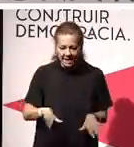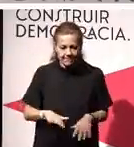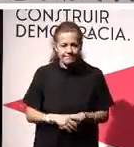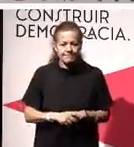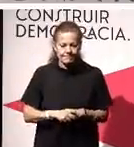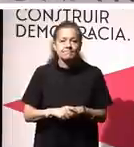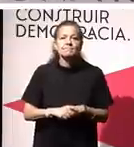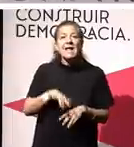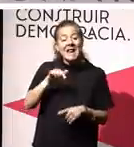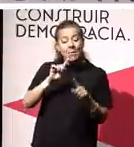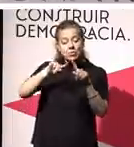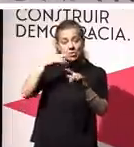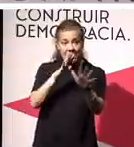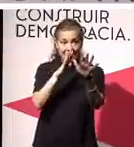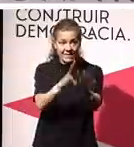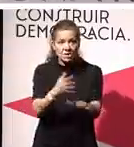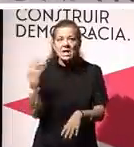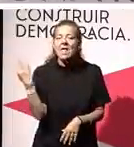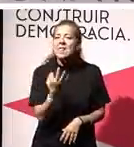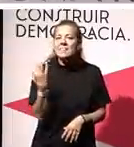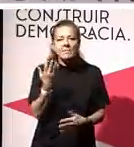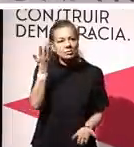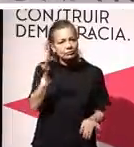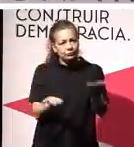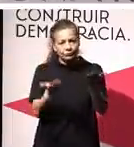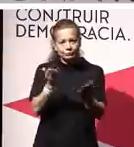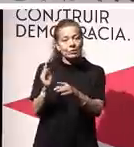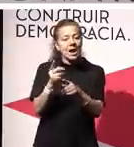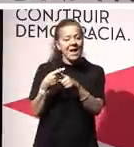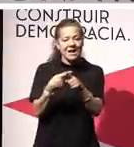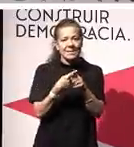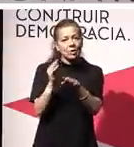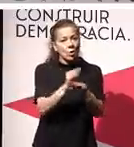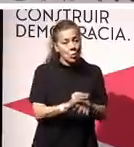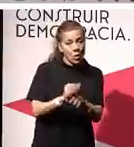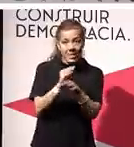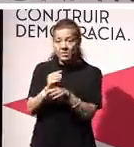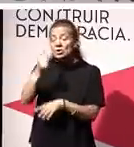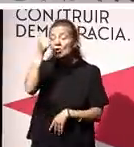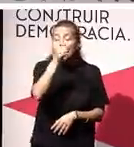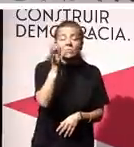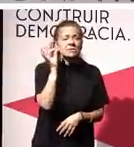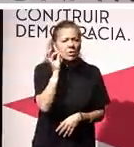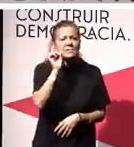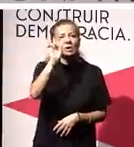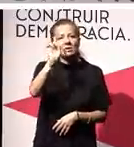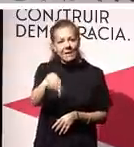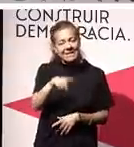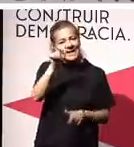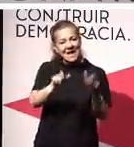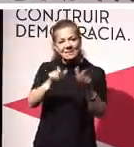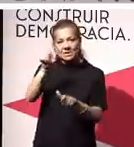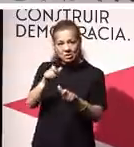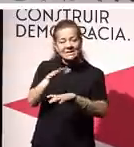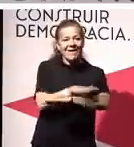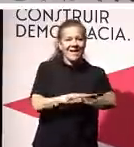y compañeras. En la próxima década debemos reequilibrar el reparto de cuidados entre los hombres y las mujeres, pero también entre las personas y